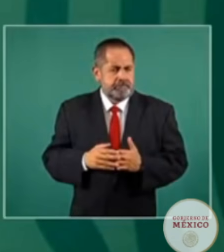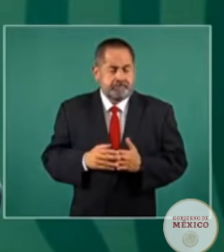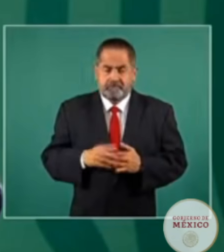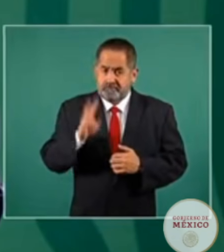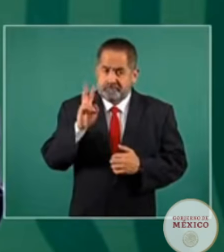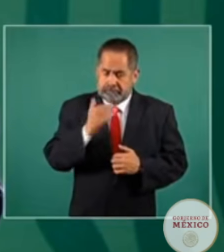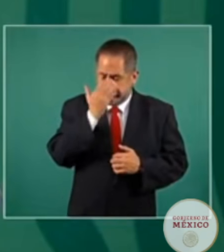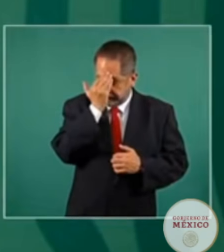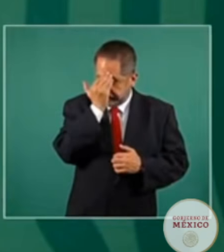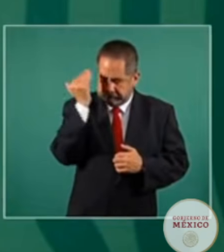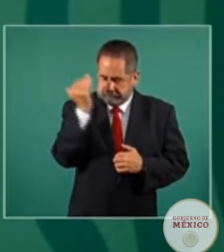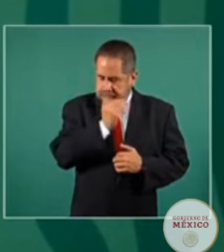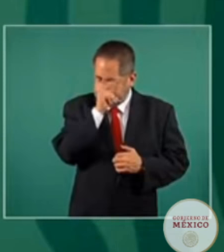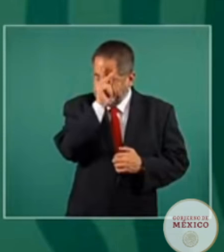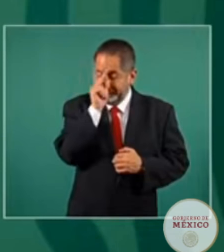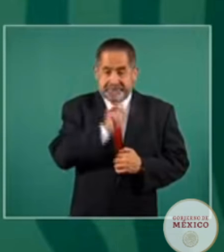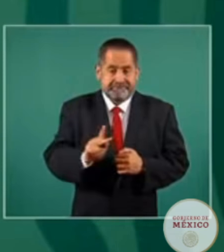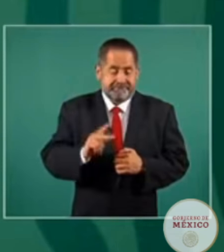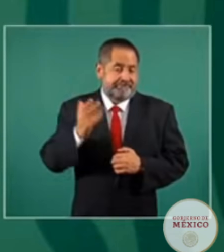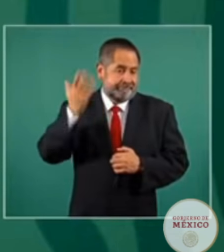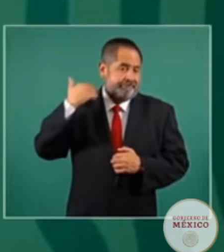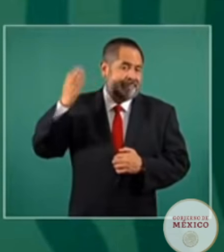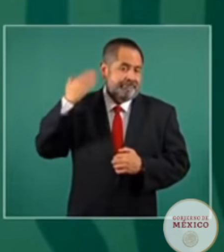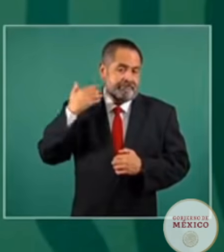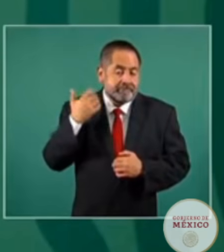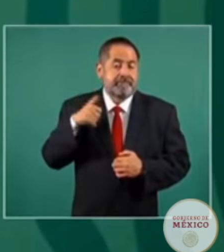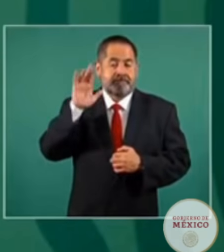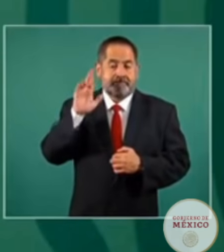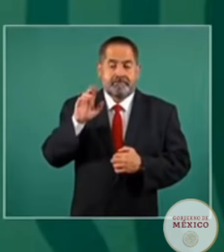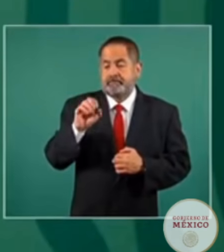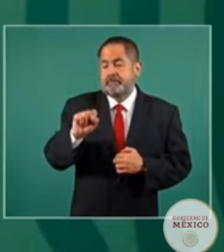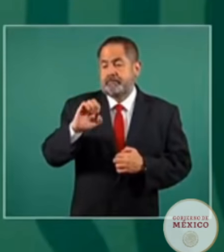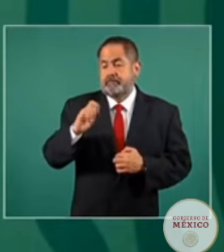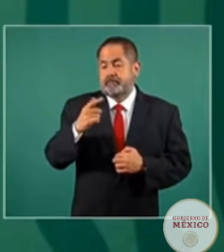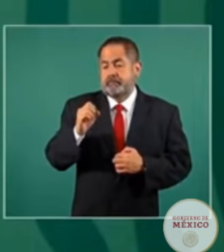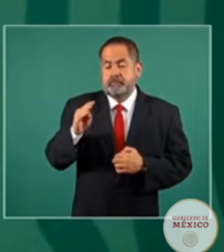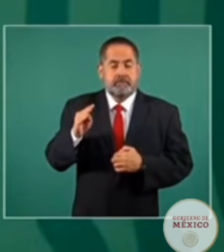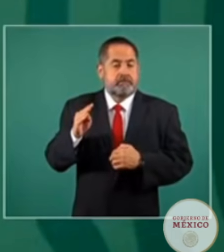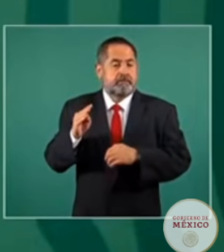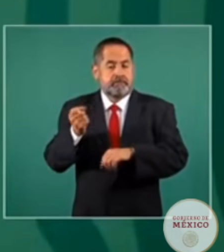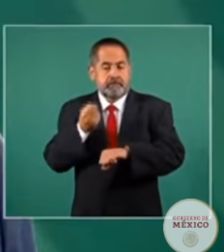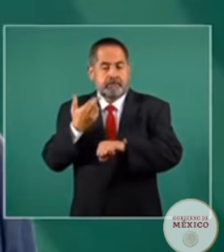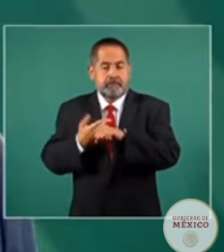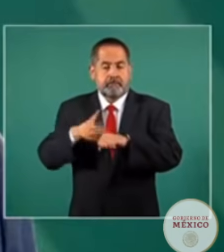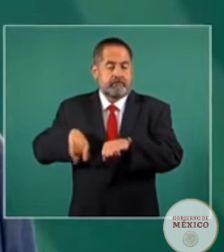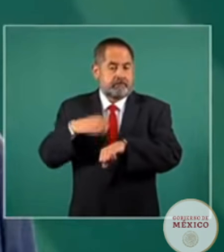terrible historia de lo que fue la Secretaría de Gobernación